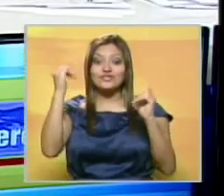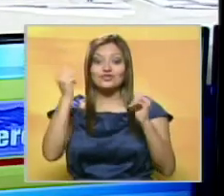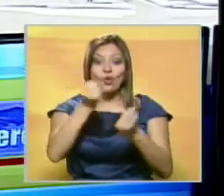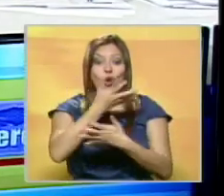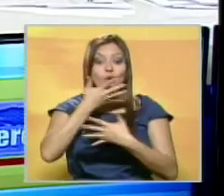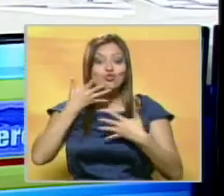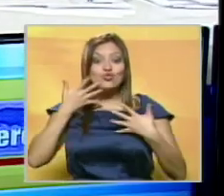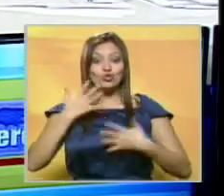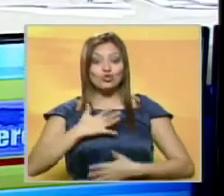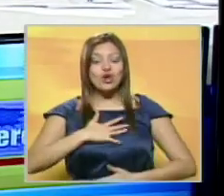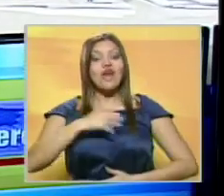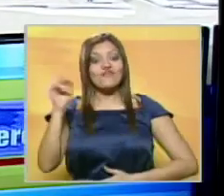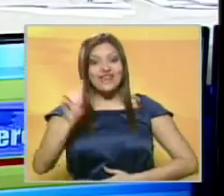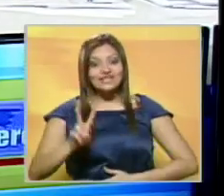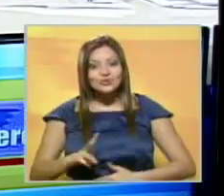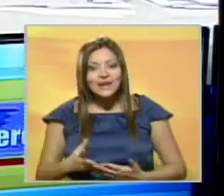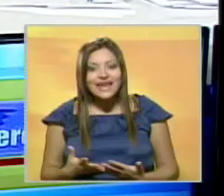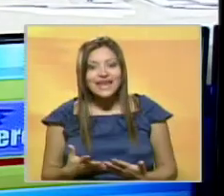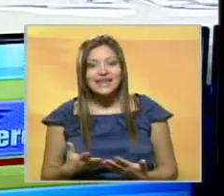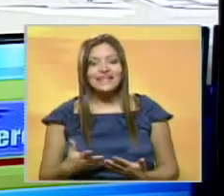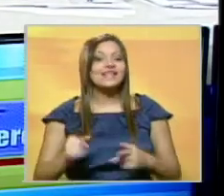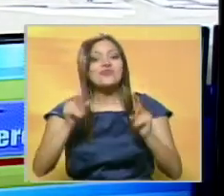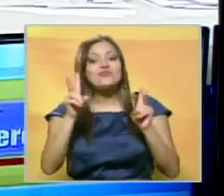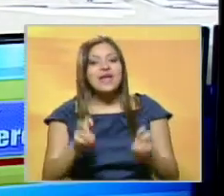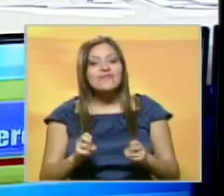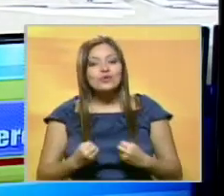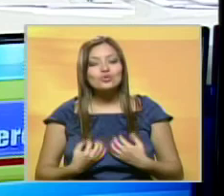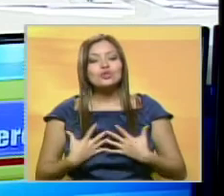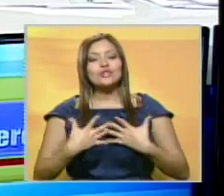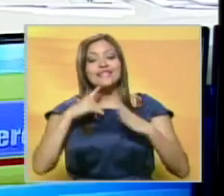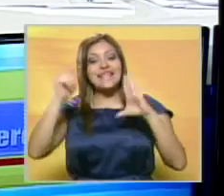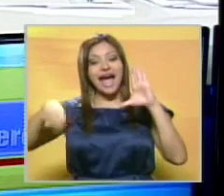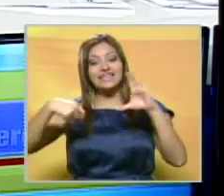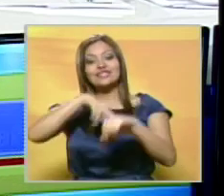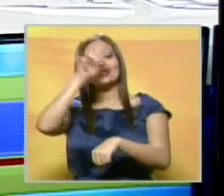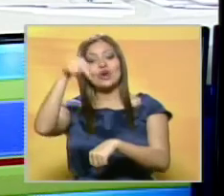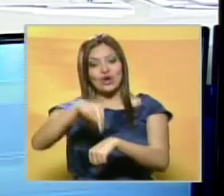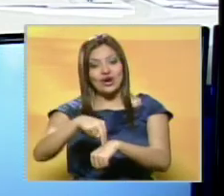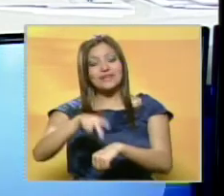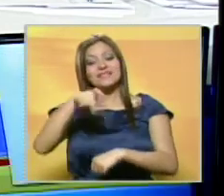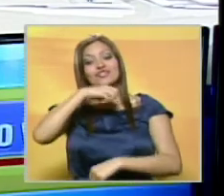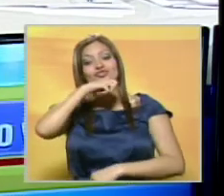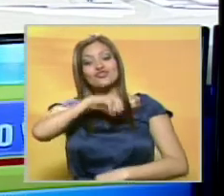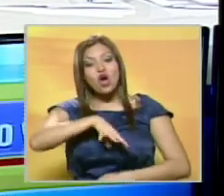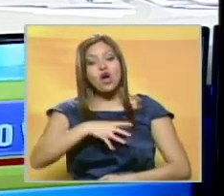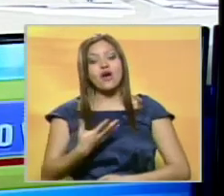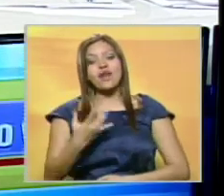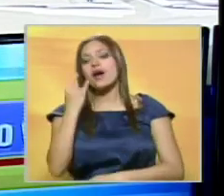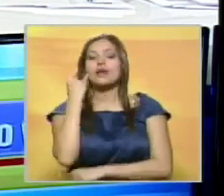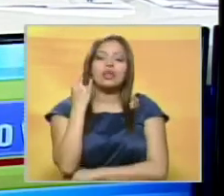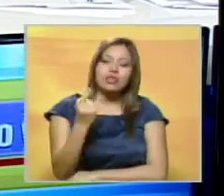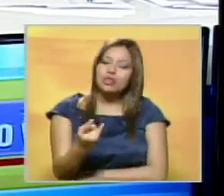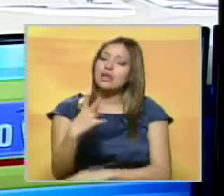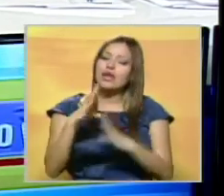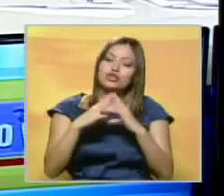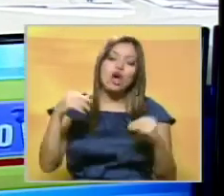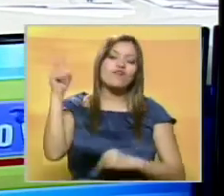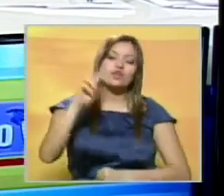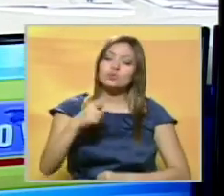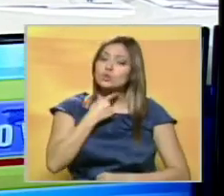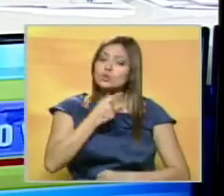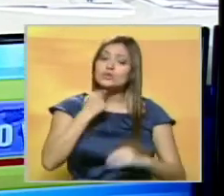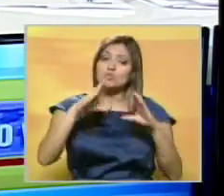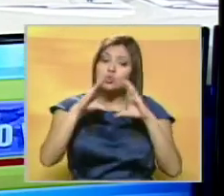orgullo para los venezolanos, un nuevo aire para el cine nacional y además una historia que cautivó a todos los venezolanos y al